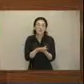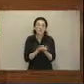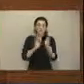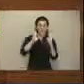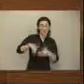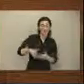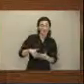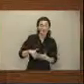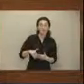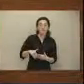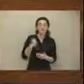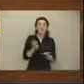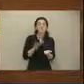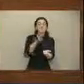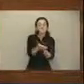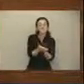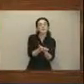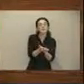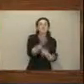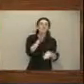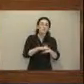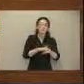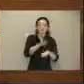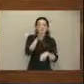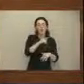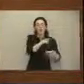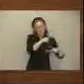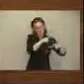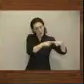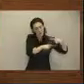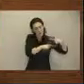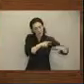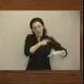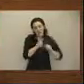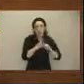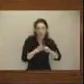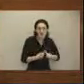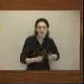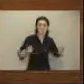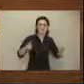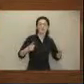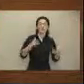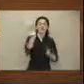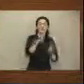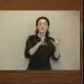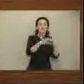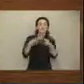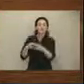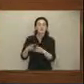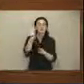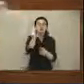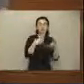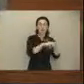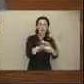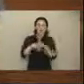final, esta moción es el resultado de un largo proceso en el que se ha venido poniendo en cuestión dos equipamientos, dos